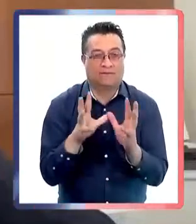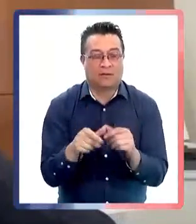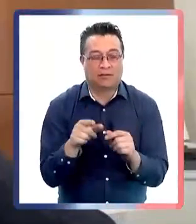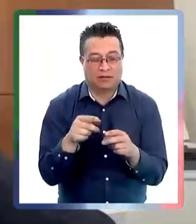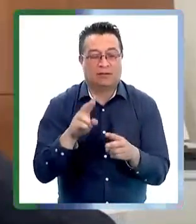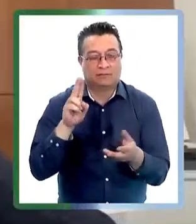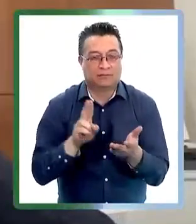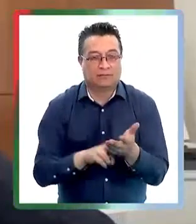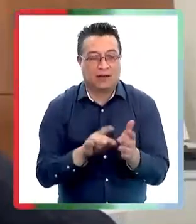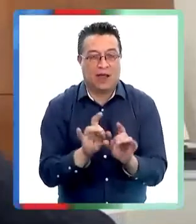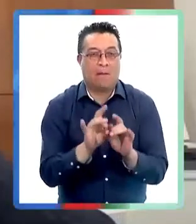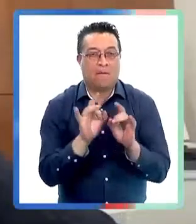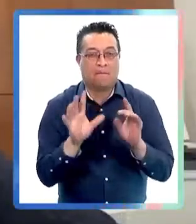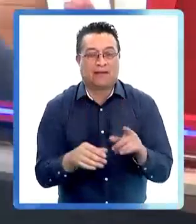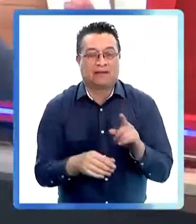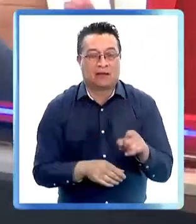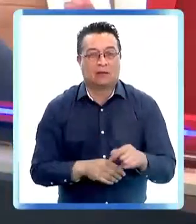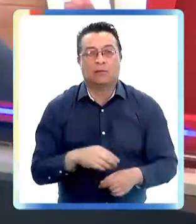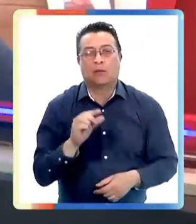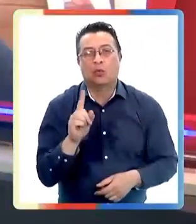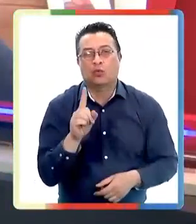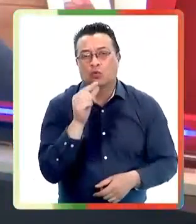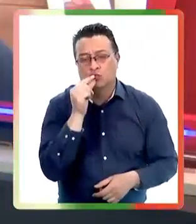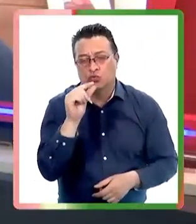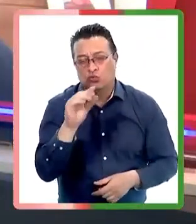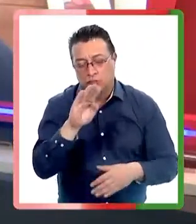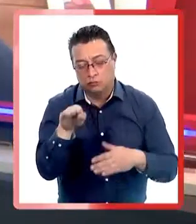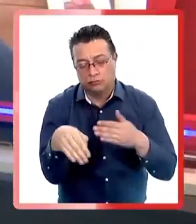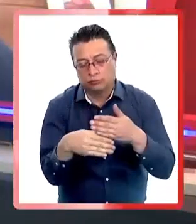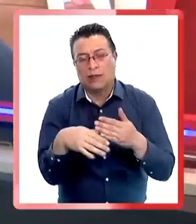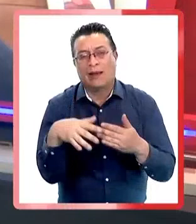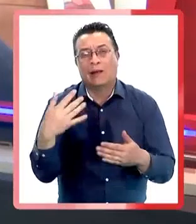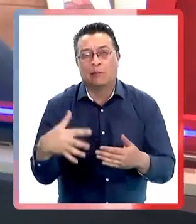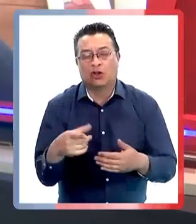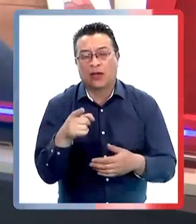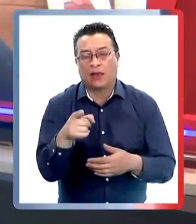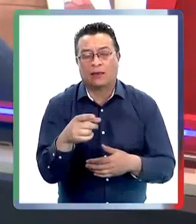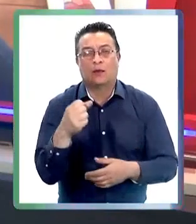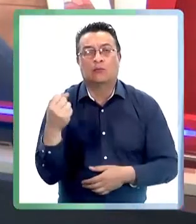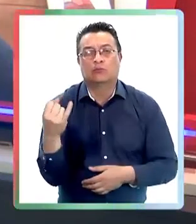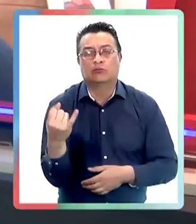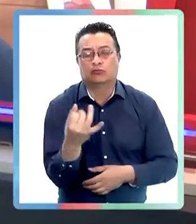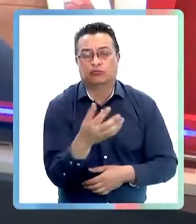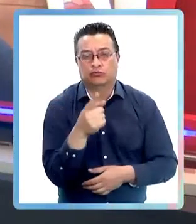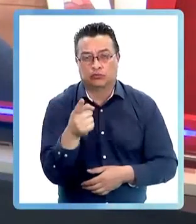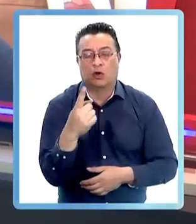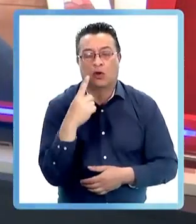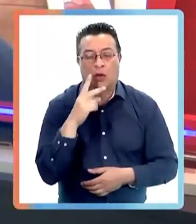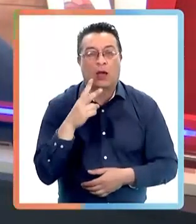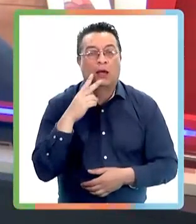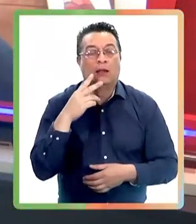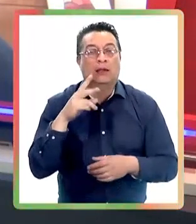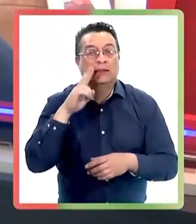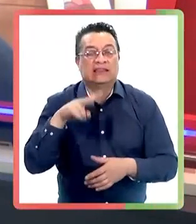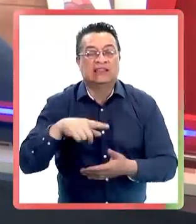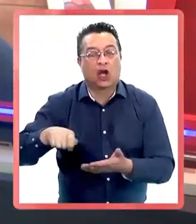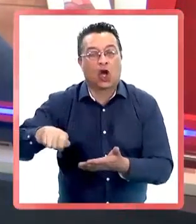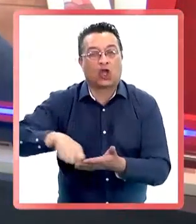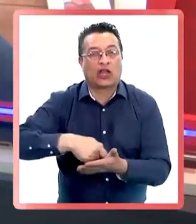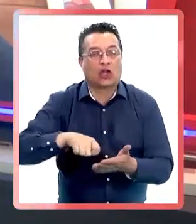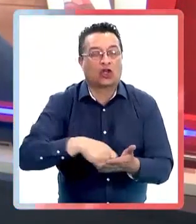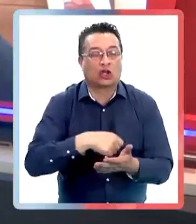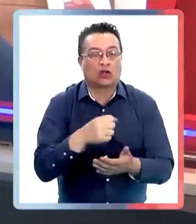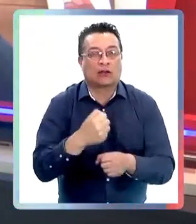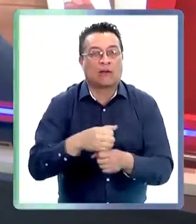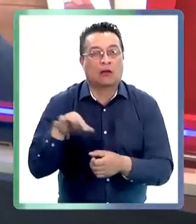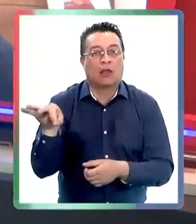familias para su realidad particular. Un dato no menor y súper importante es la tasa de informalidad. ¿Qué se está haciendo para